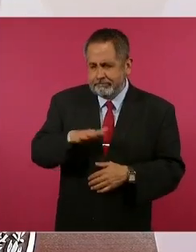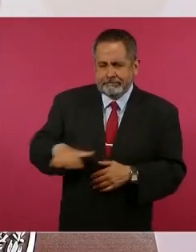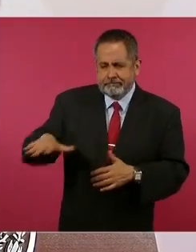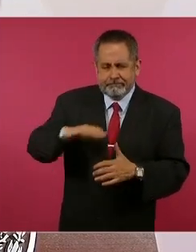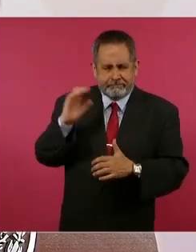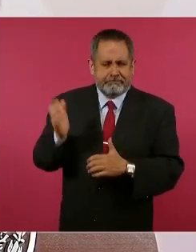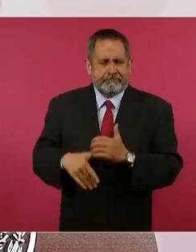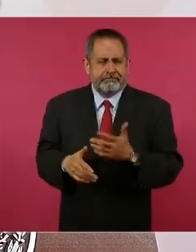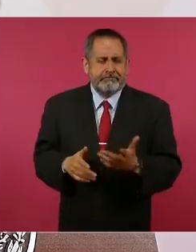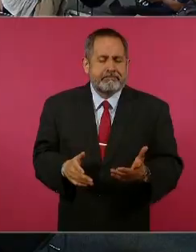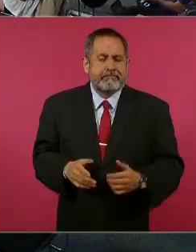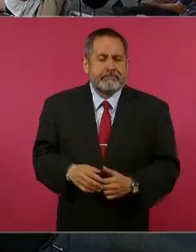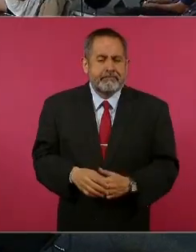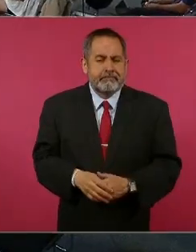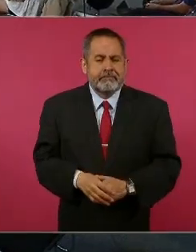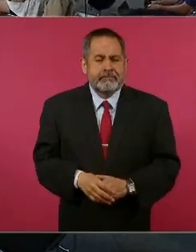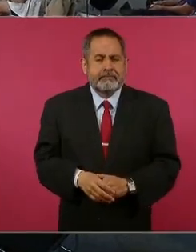zona.